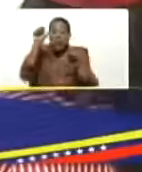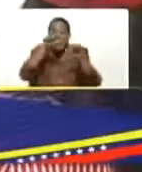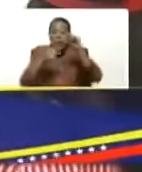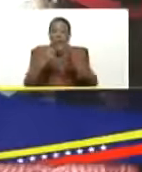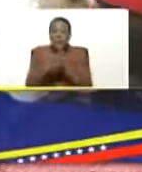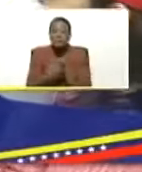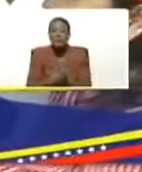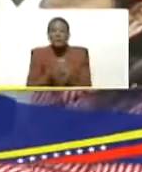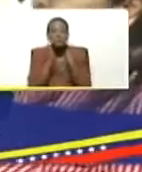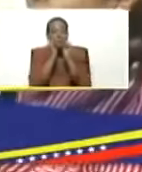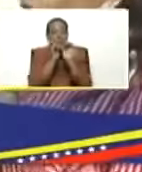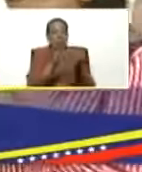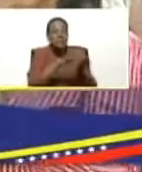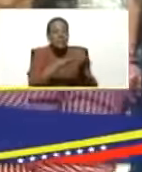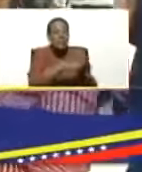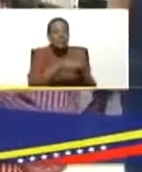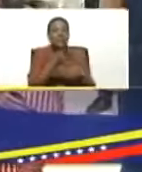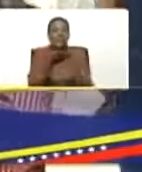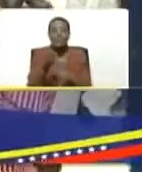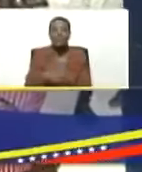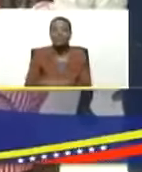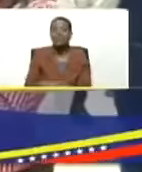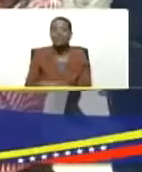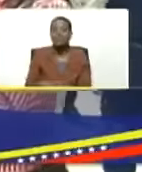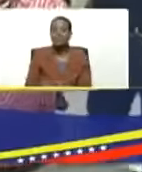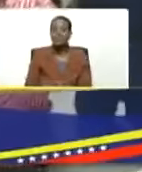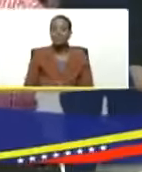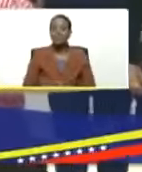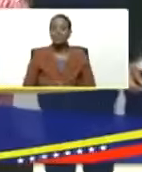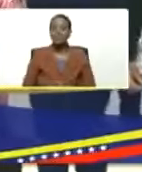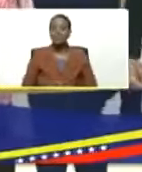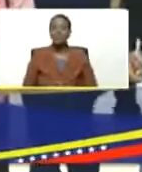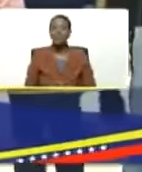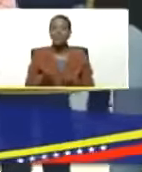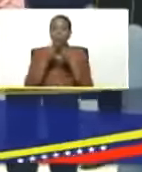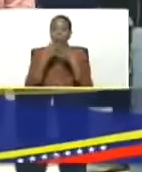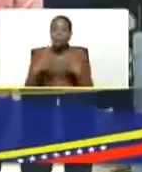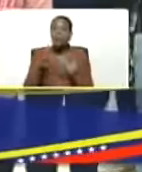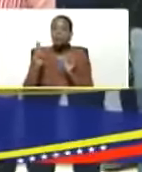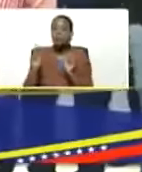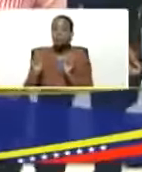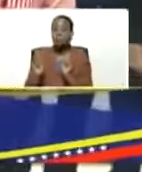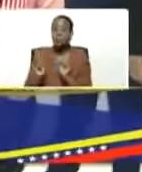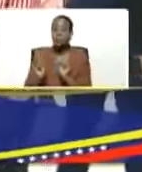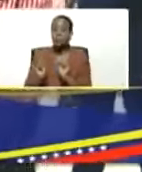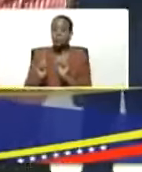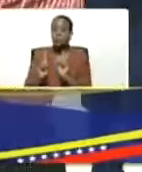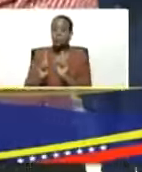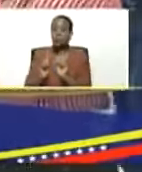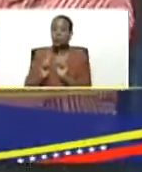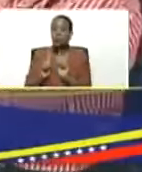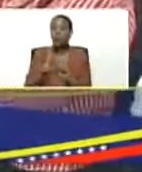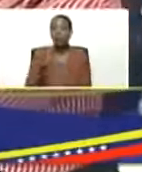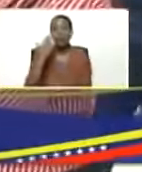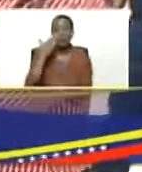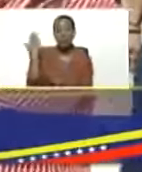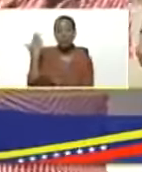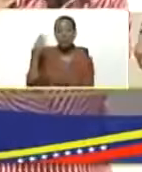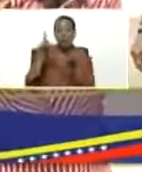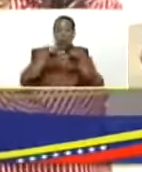me la bendiga, pues. Aide, doctora Aide, bueno, siga caminando, pues. Bueno, y tiene